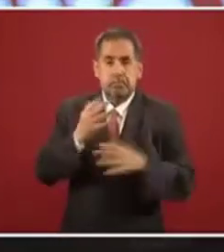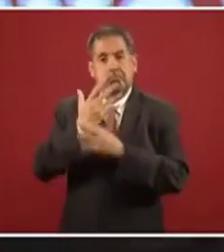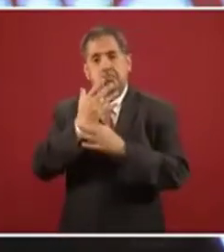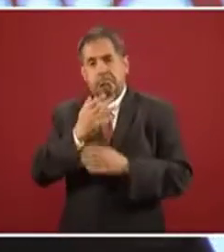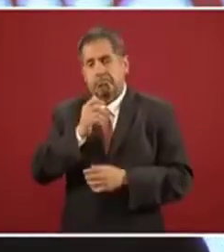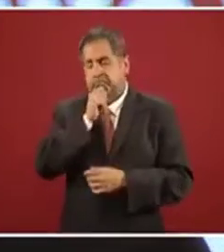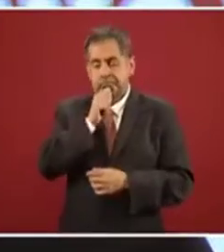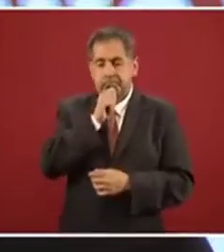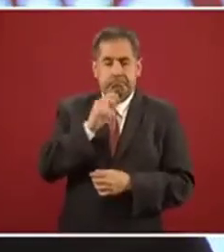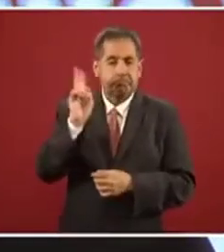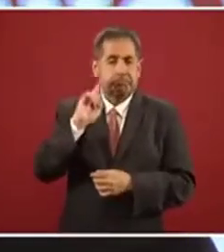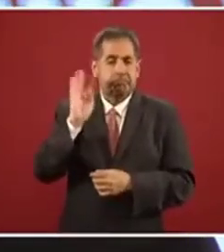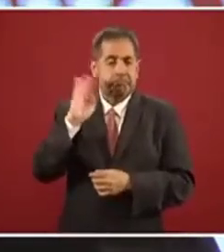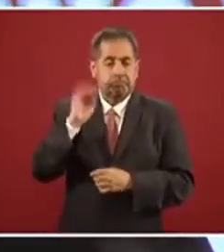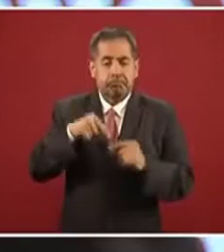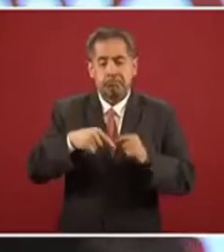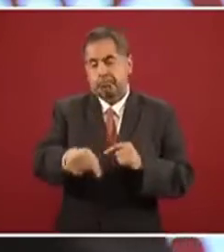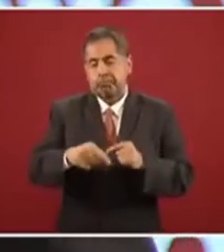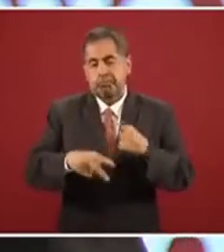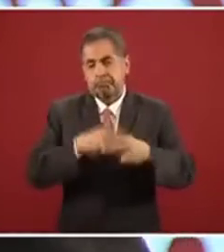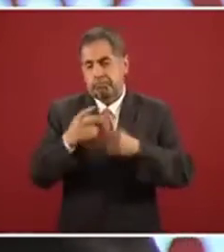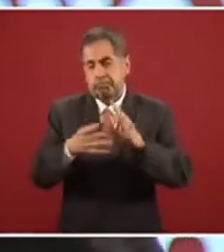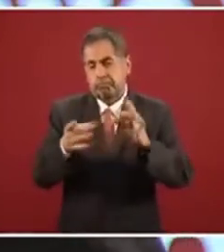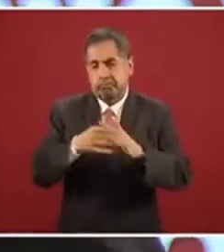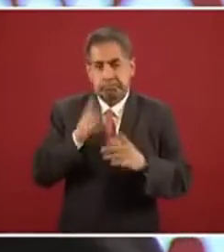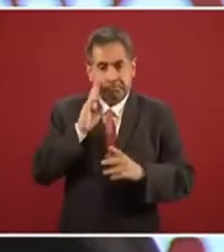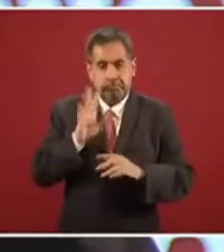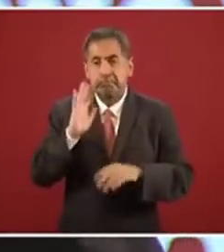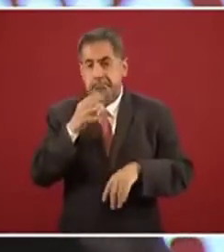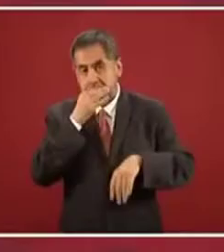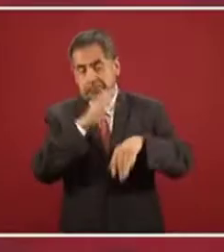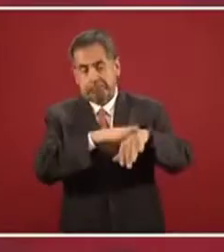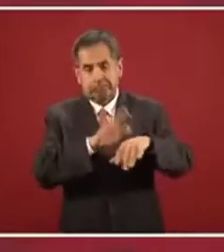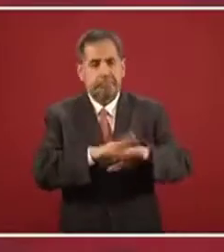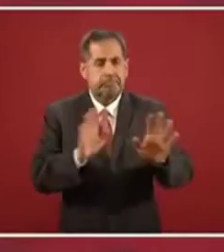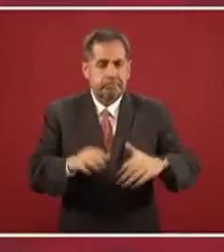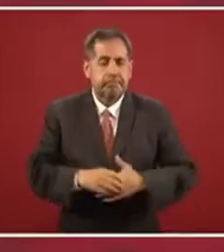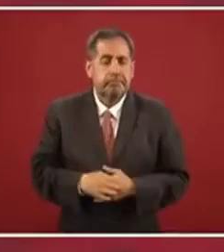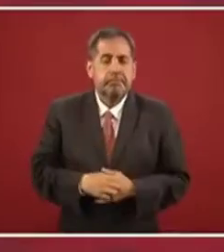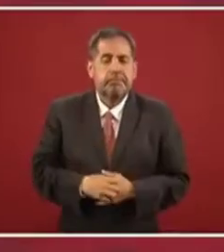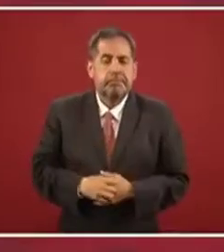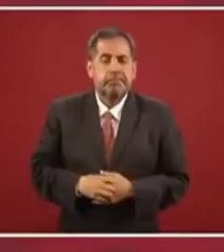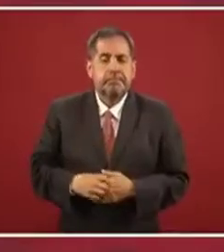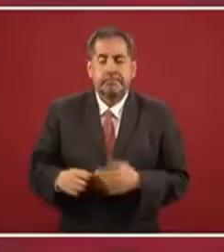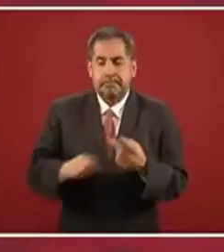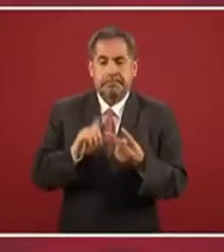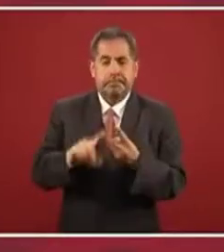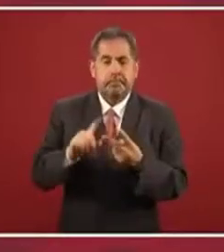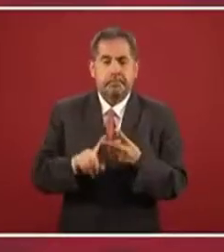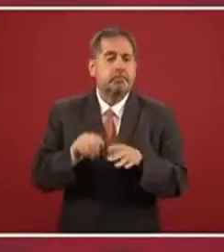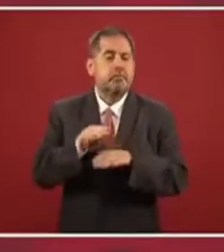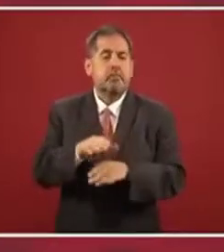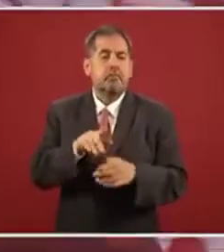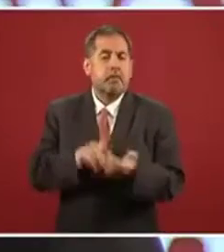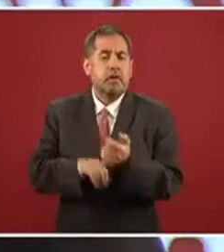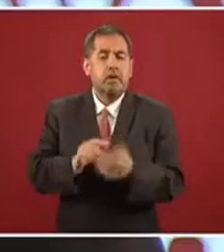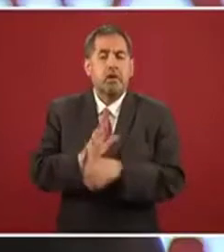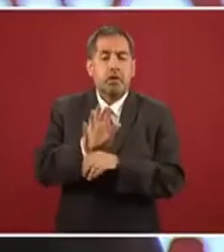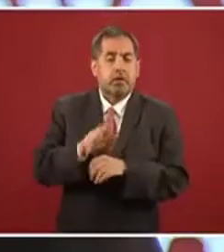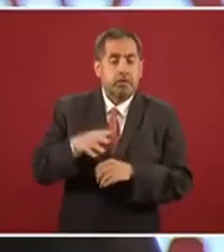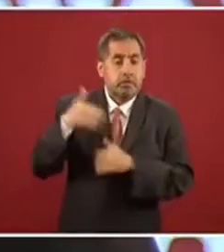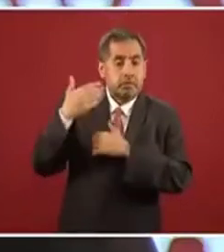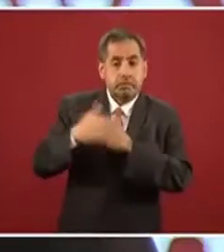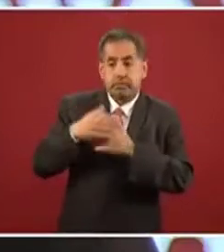que lo haya en las próximas horas, pero ya están enterados. Segundo, respecto a qué tipo de inversión está